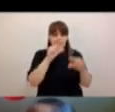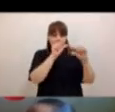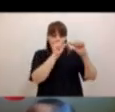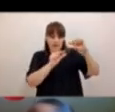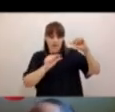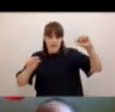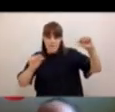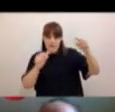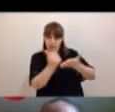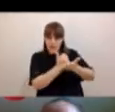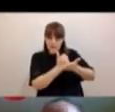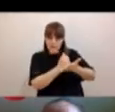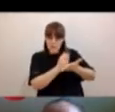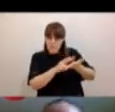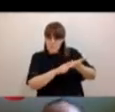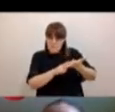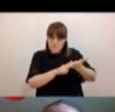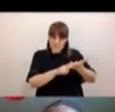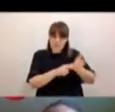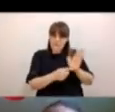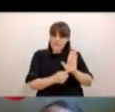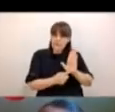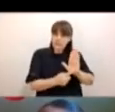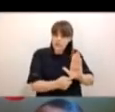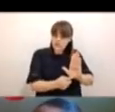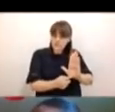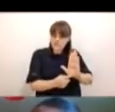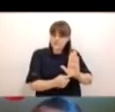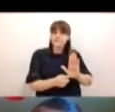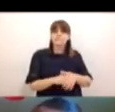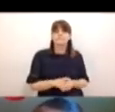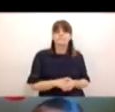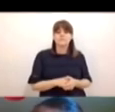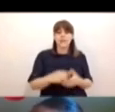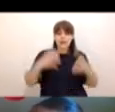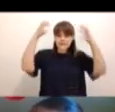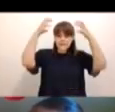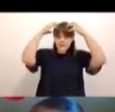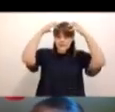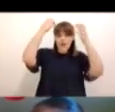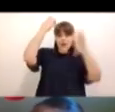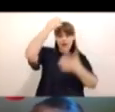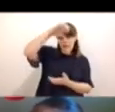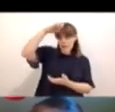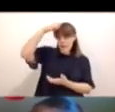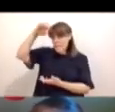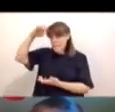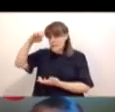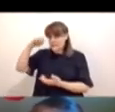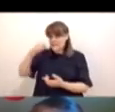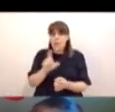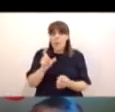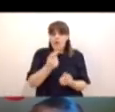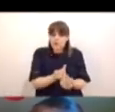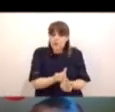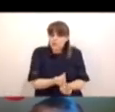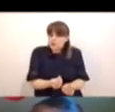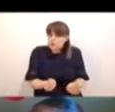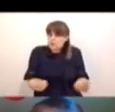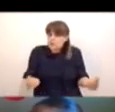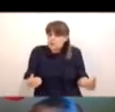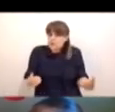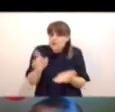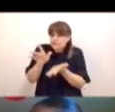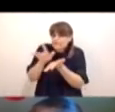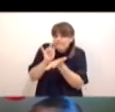eso es lo que está mostrando nuestro cerebro es súper sensible a las experiencias que vivimos los primeros años de vida y va perdiendo